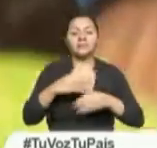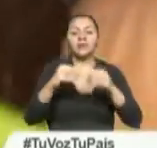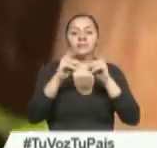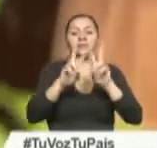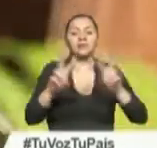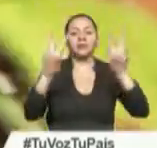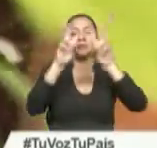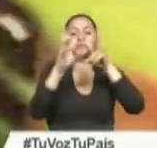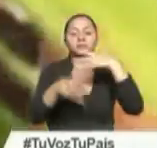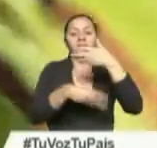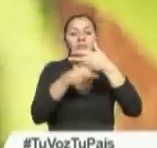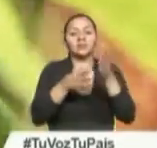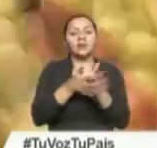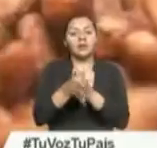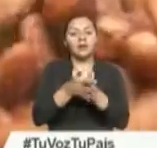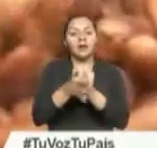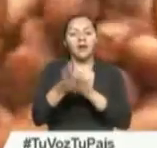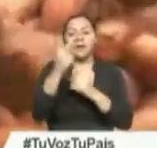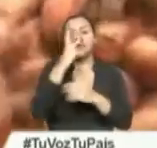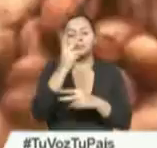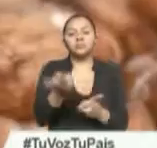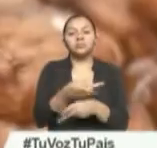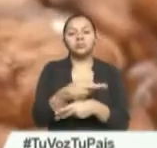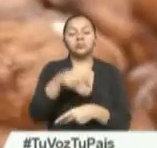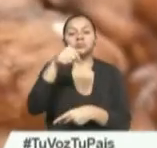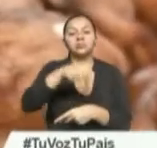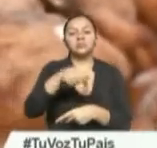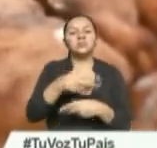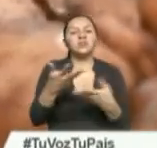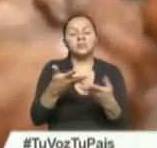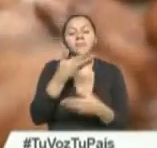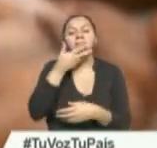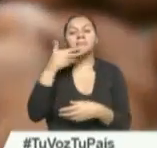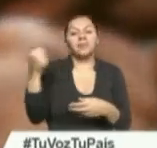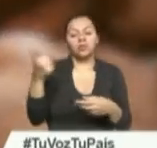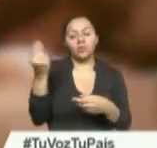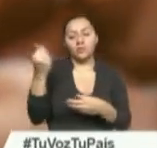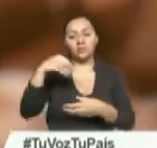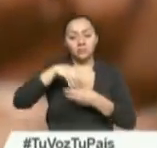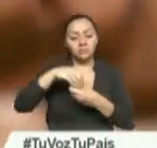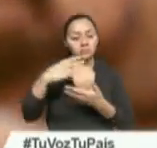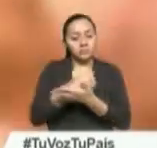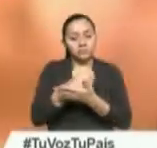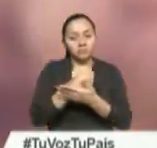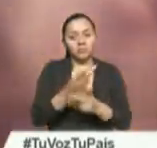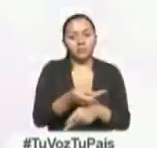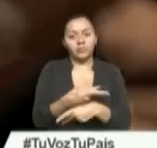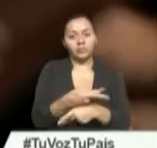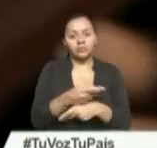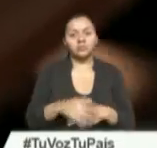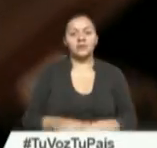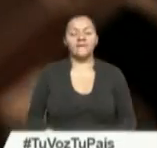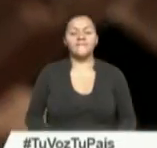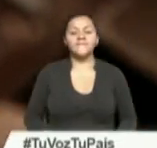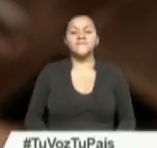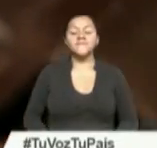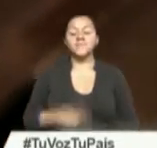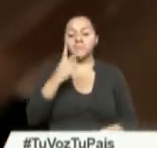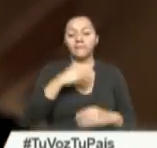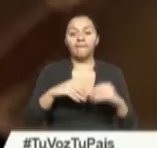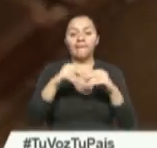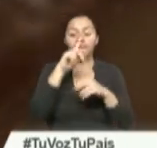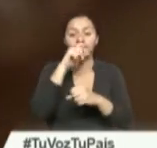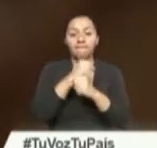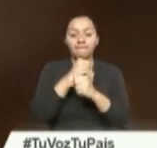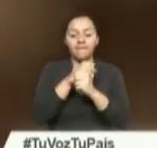del cacao fino de aroma que se produce en la zona y mejorará los ingresos de los productores, generará empleo y